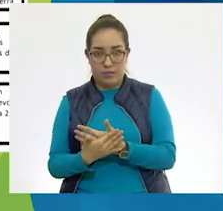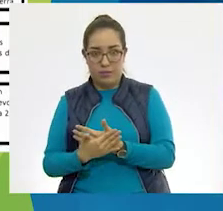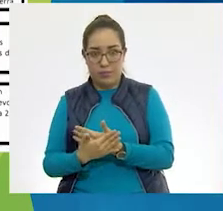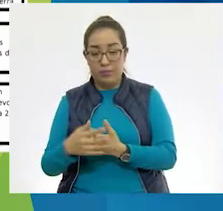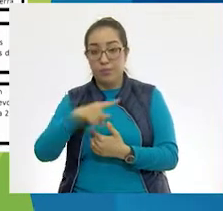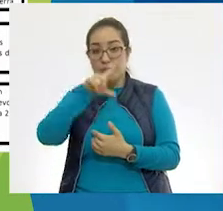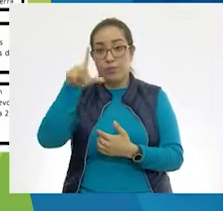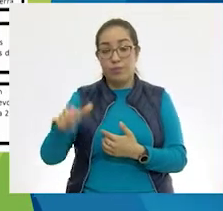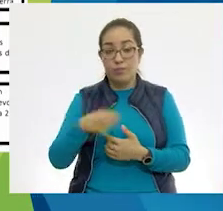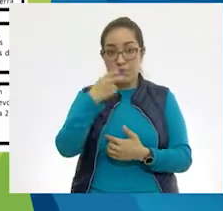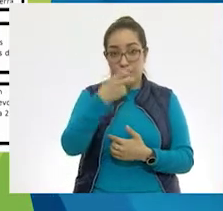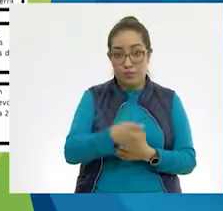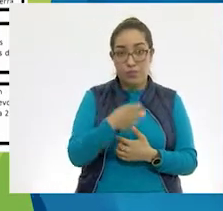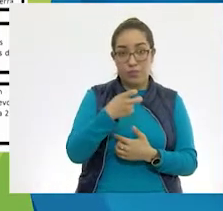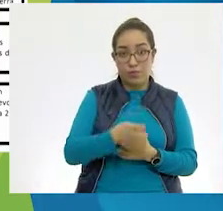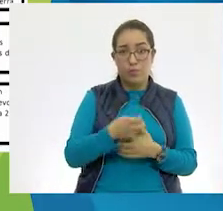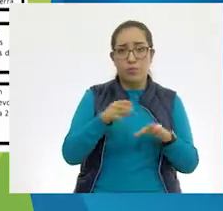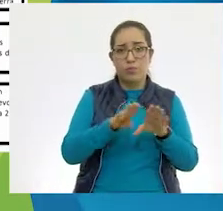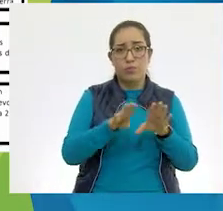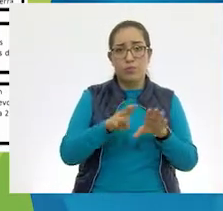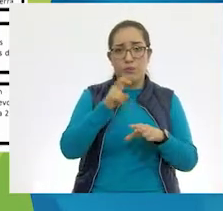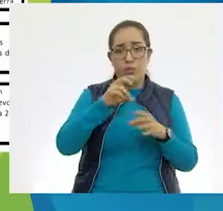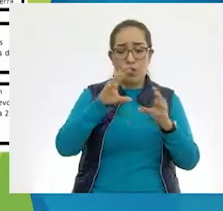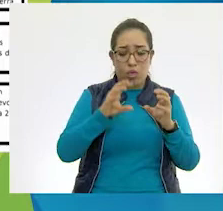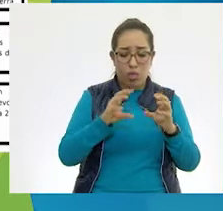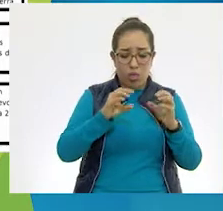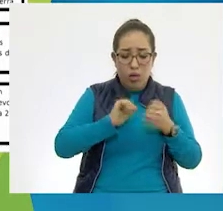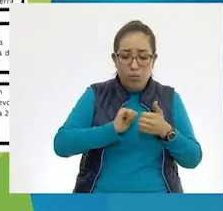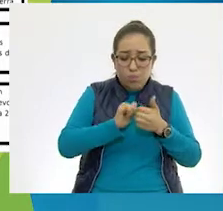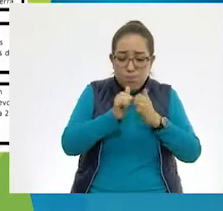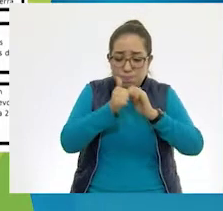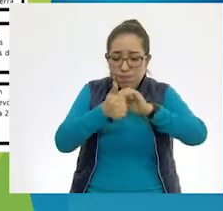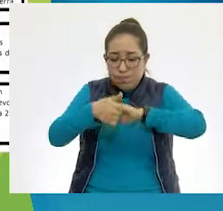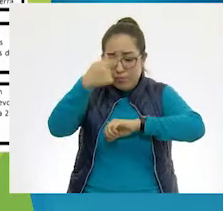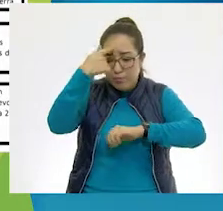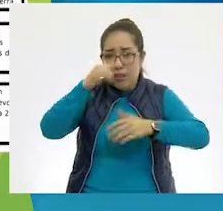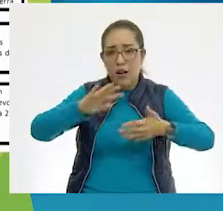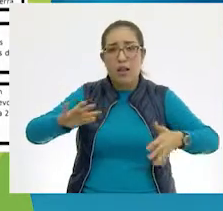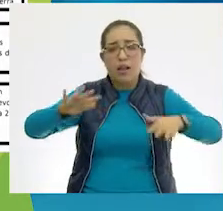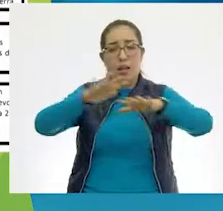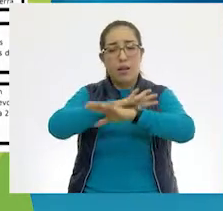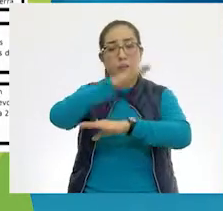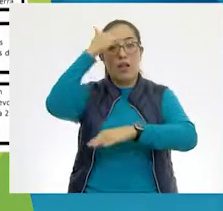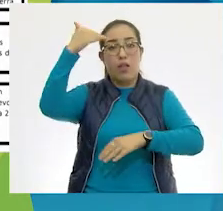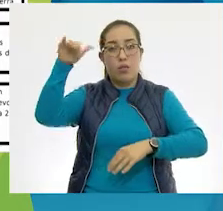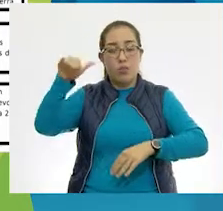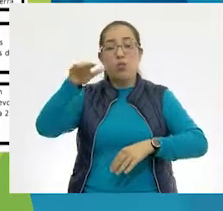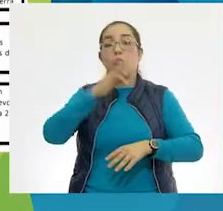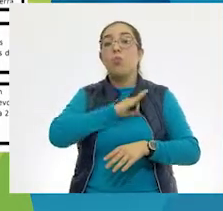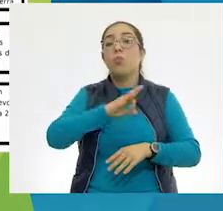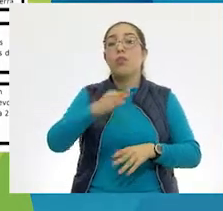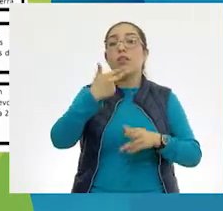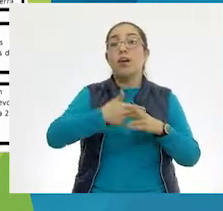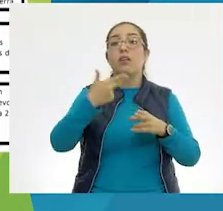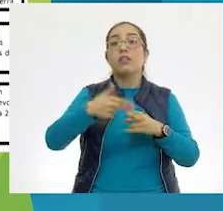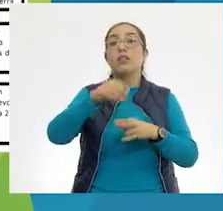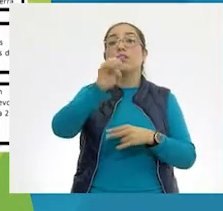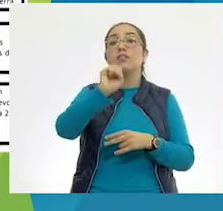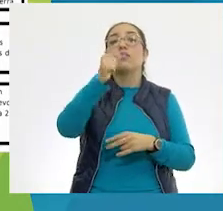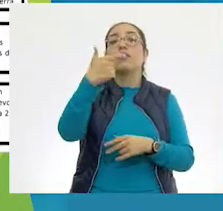larvas pasan por un proceso de metamorfosis para ser adulta y pueden poner hasta 67